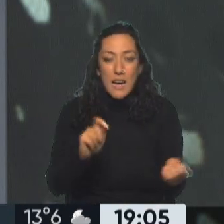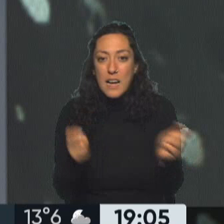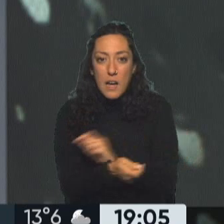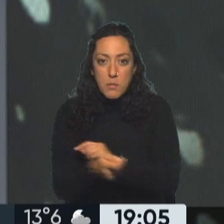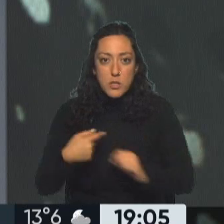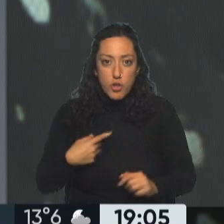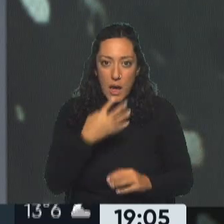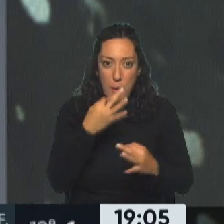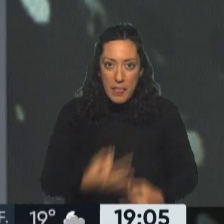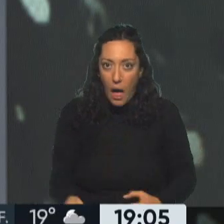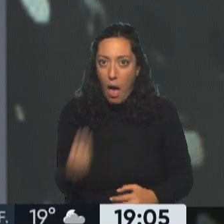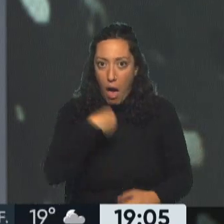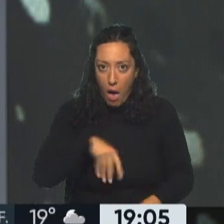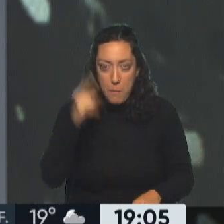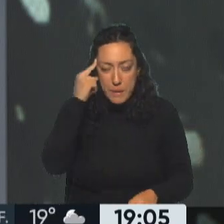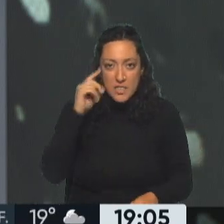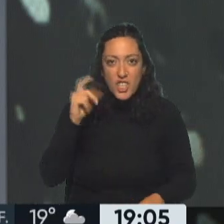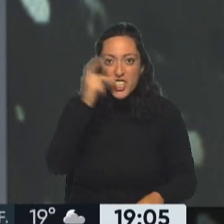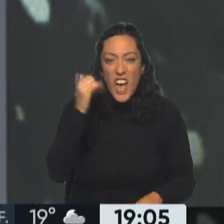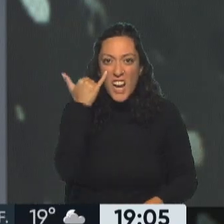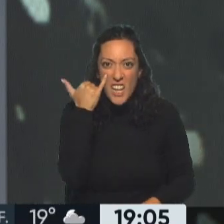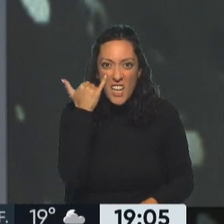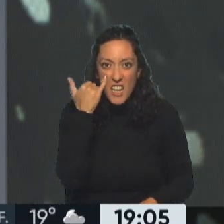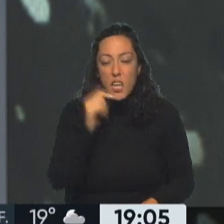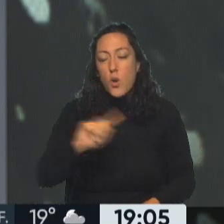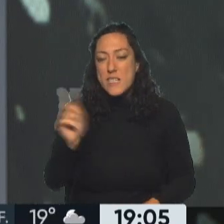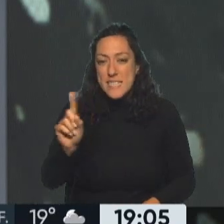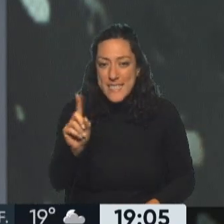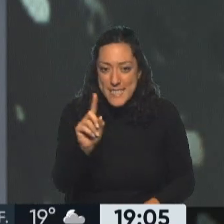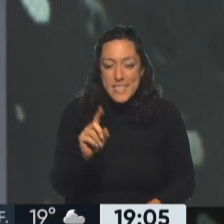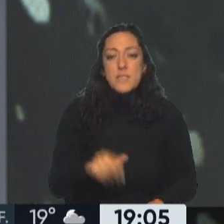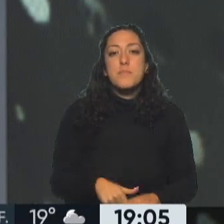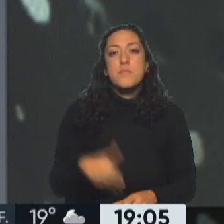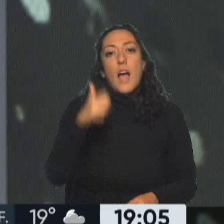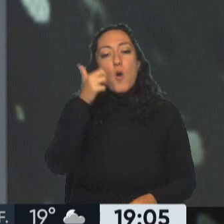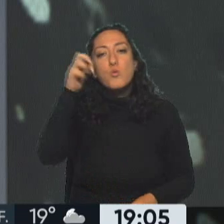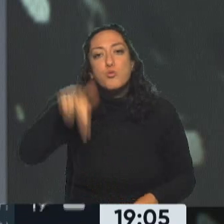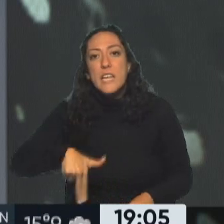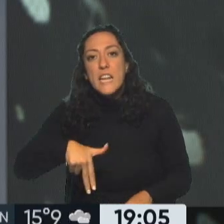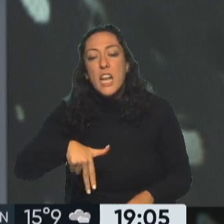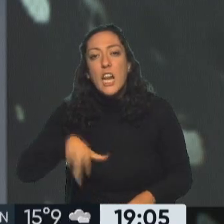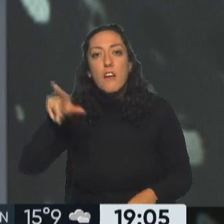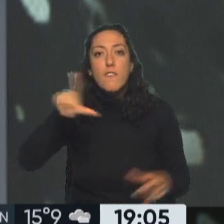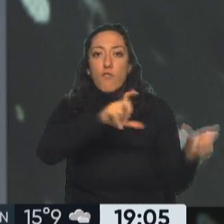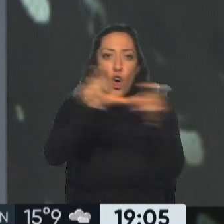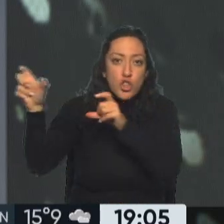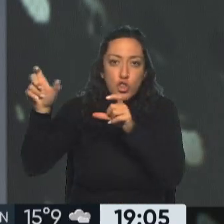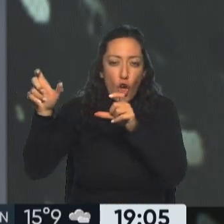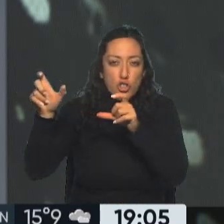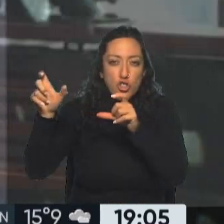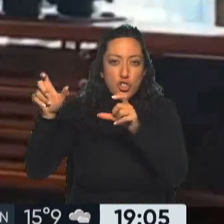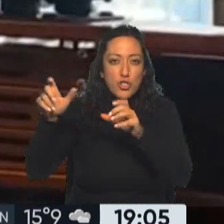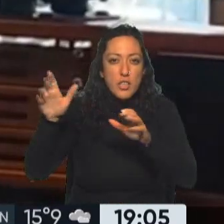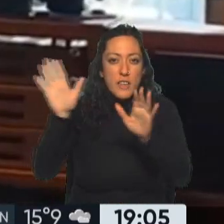que me comí que todas las canciones había cantado Charlie y él en su Instagram se llama Agustín Britos mostró un poco las fotos del Backstage